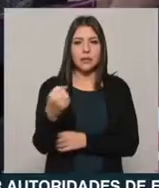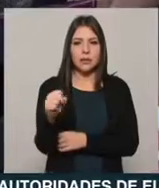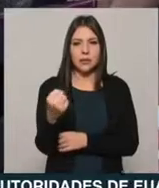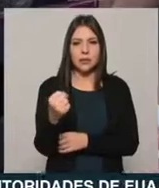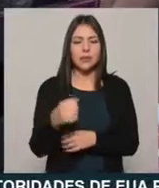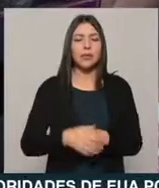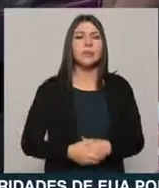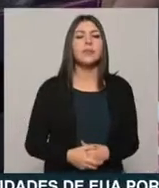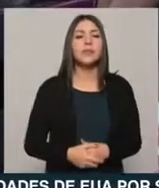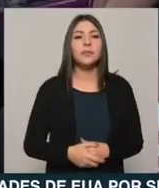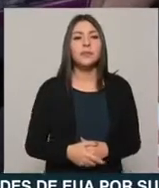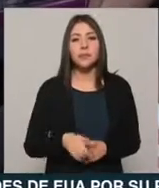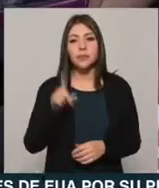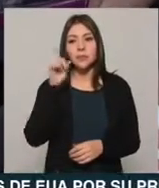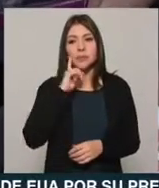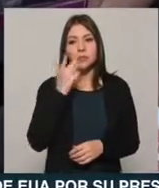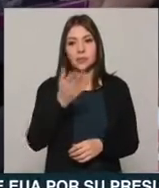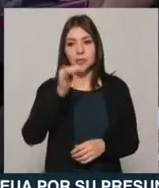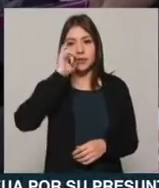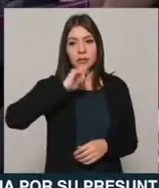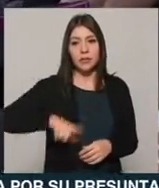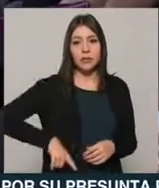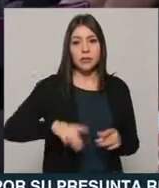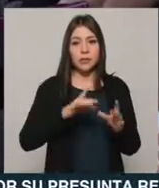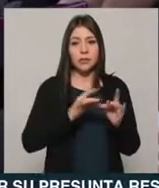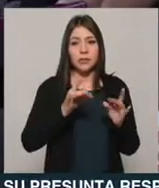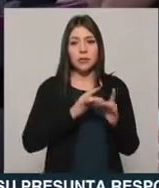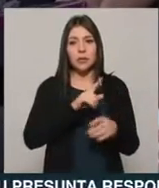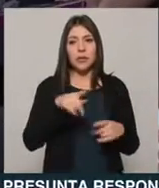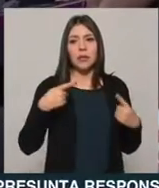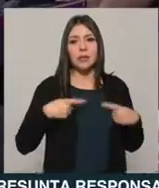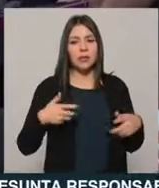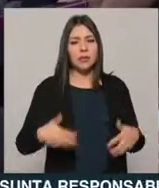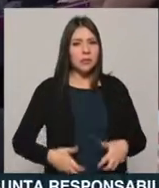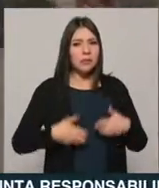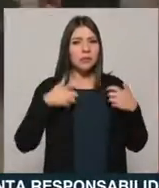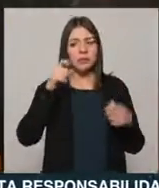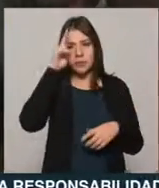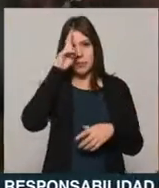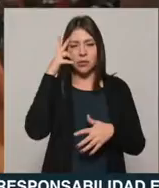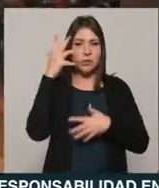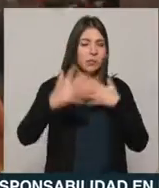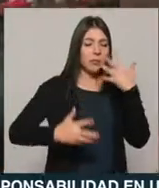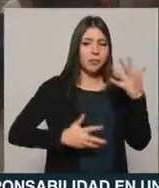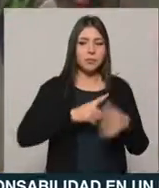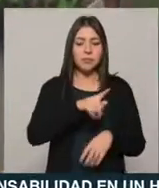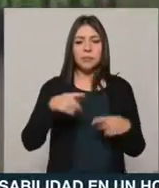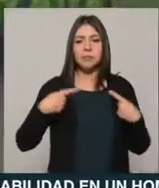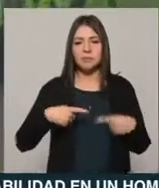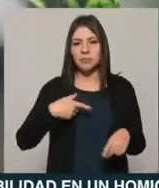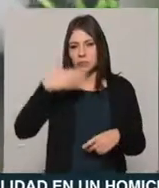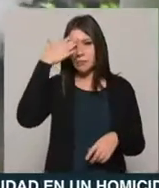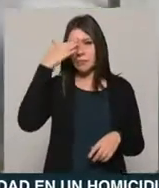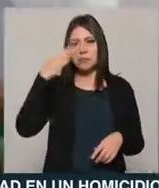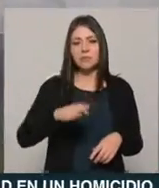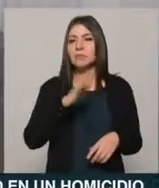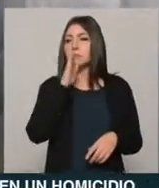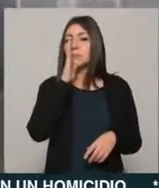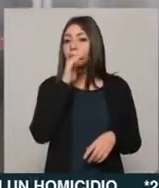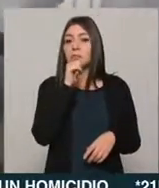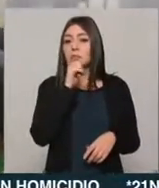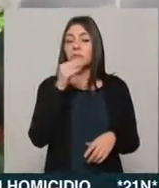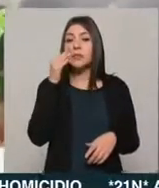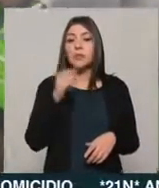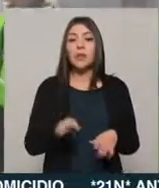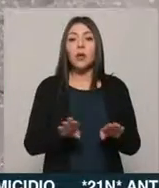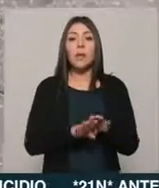de gobierno, Claudia Sheinbaum, señaló que si bien hay indignación ante estos disturbios, la población reconoce que no se puede asumir una